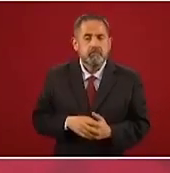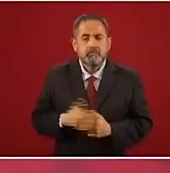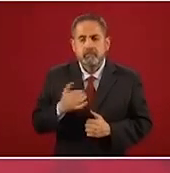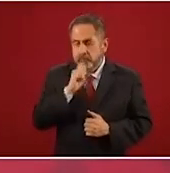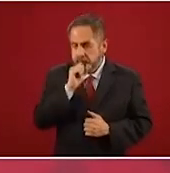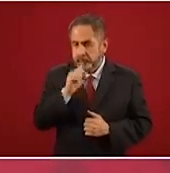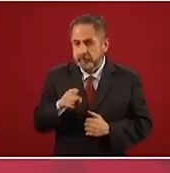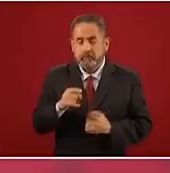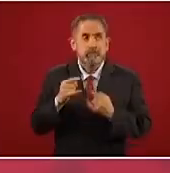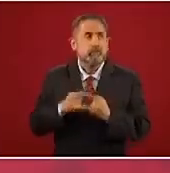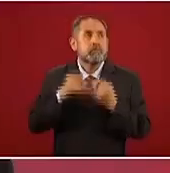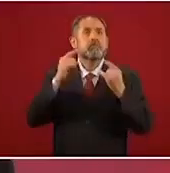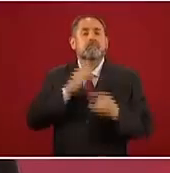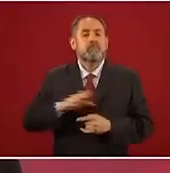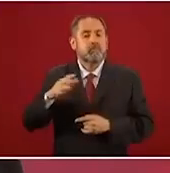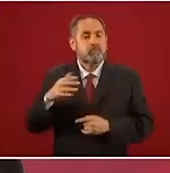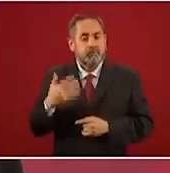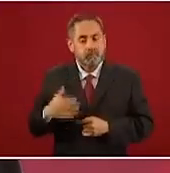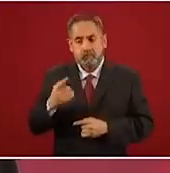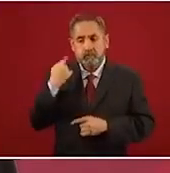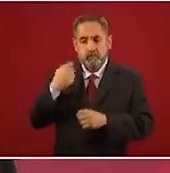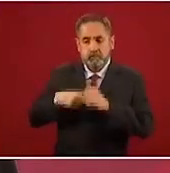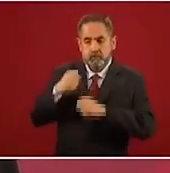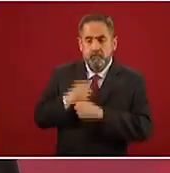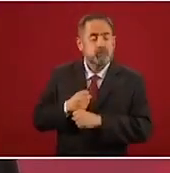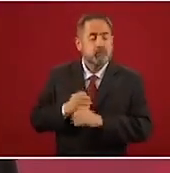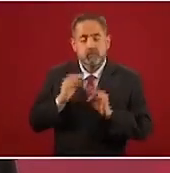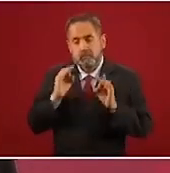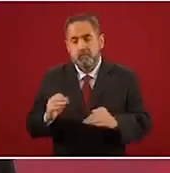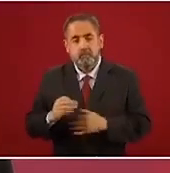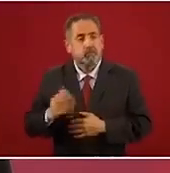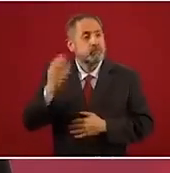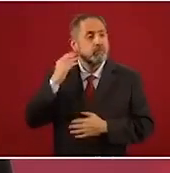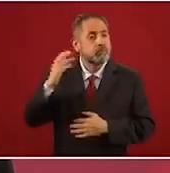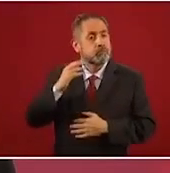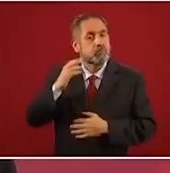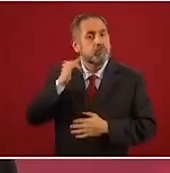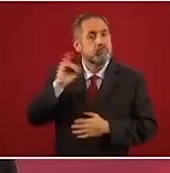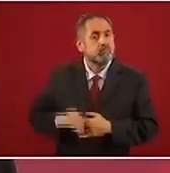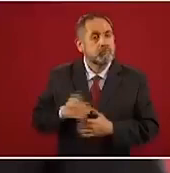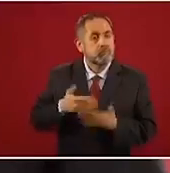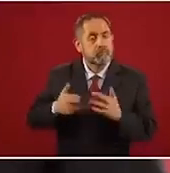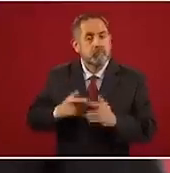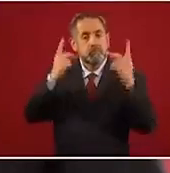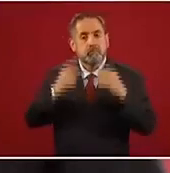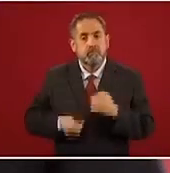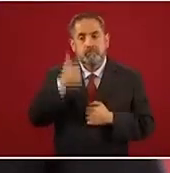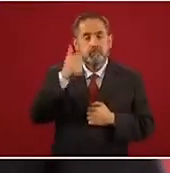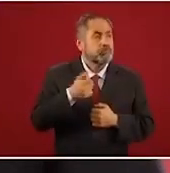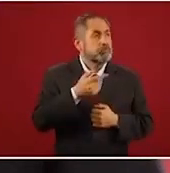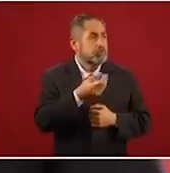¿Sí? Y fue histórico el año pasado. Nunca se había recibido tanto